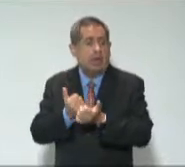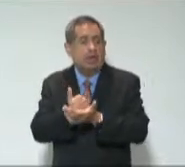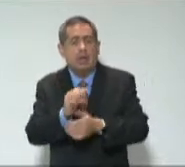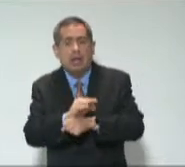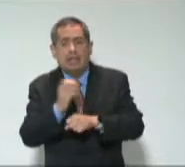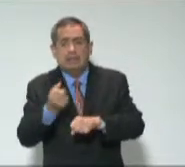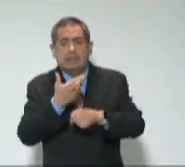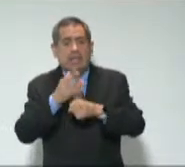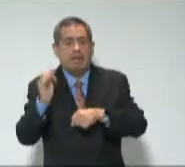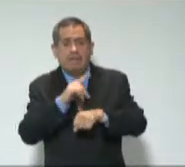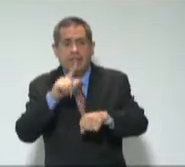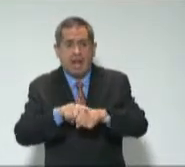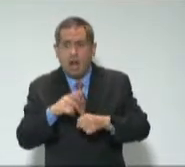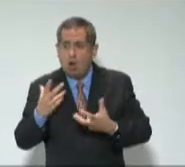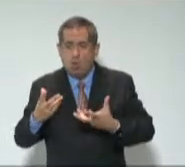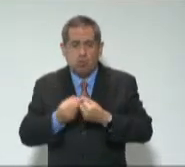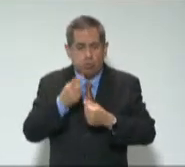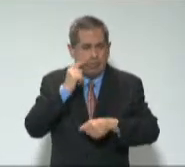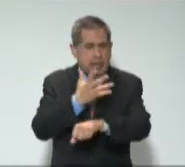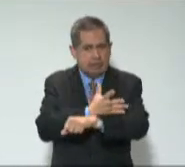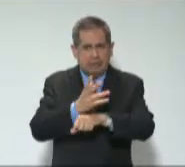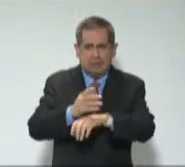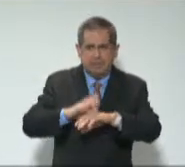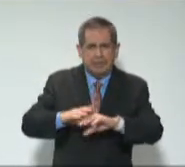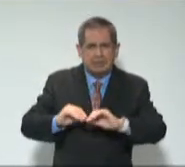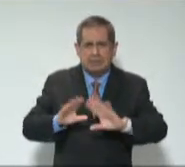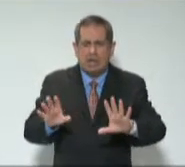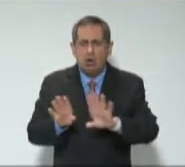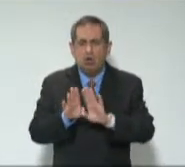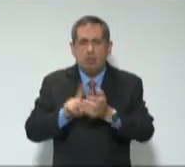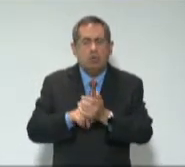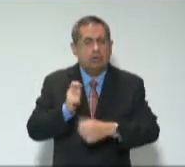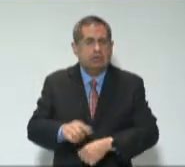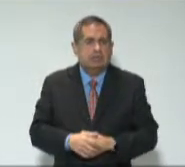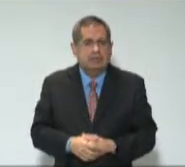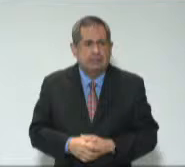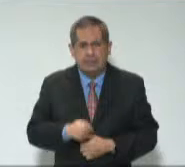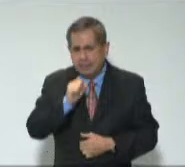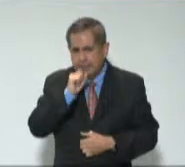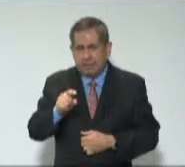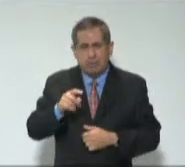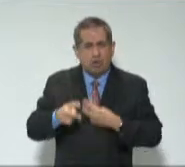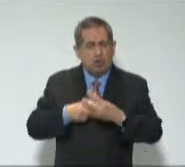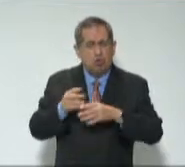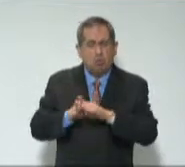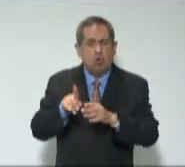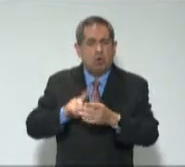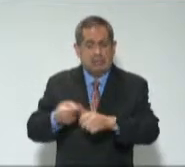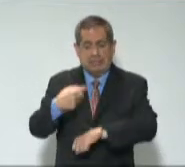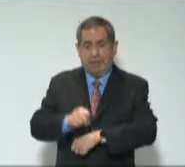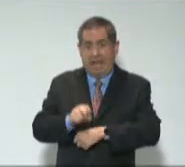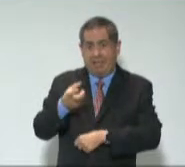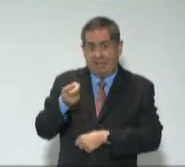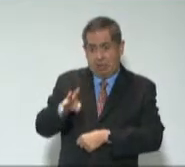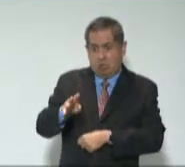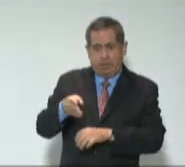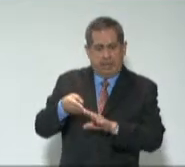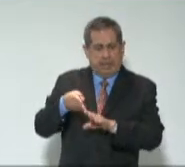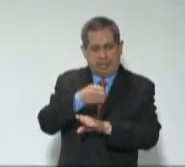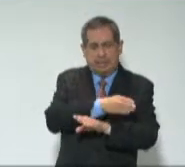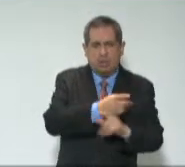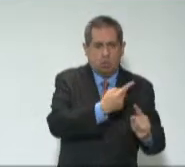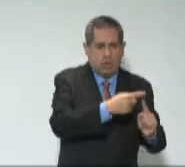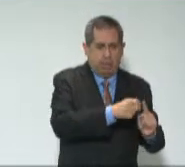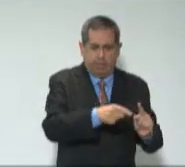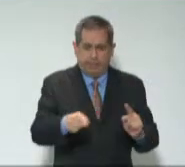Federal en este esfuerzo de transparentar la información y tenemos eh eh a la semana 39 la semana epidemiológica